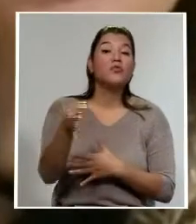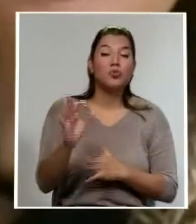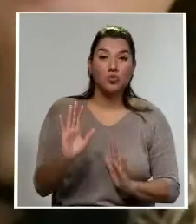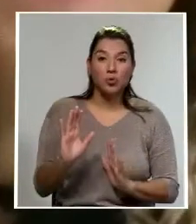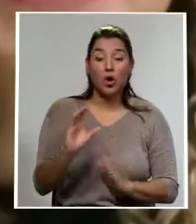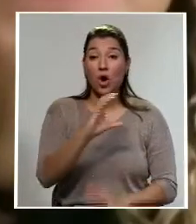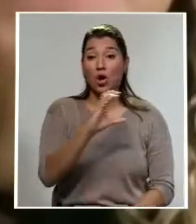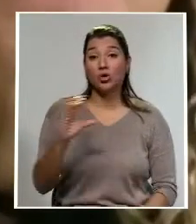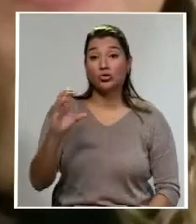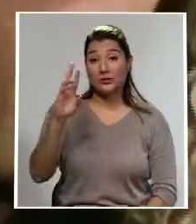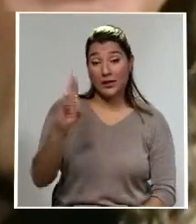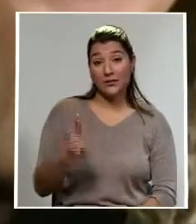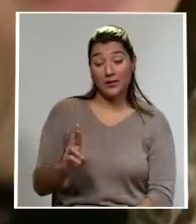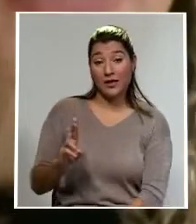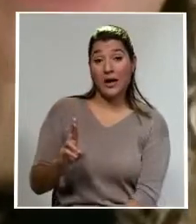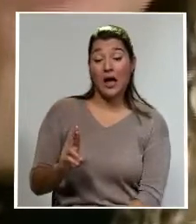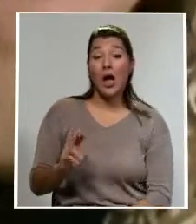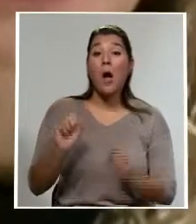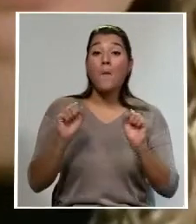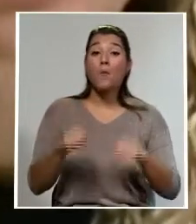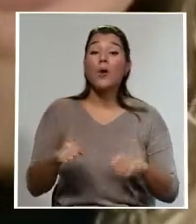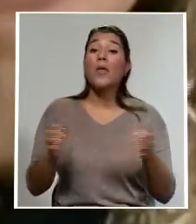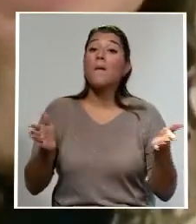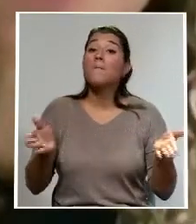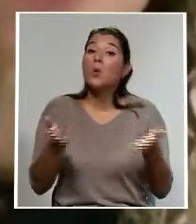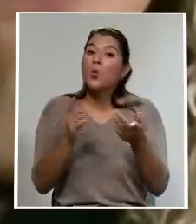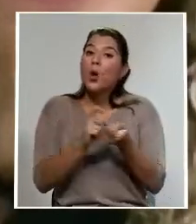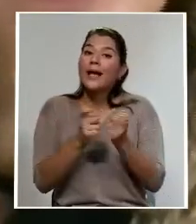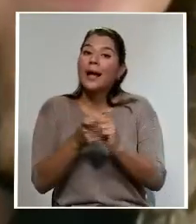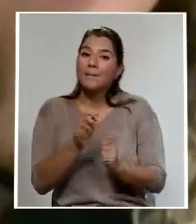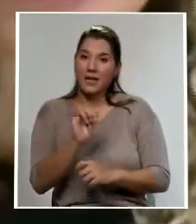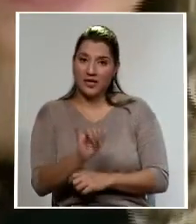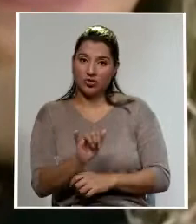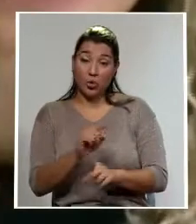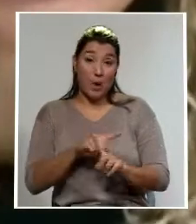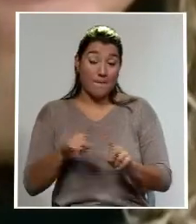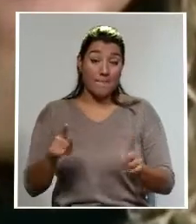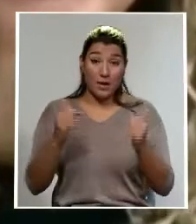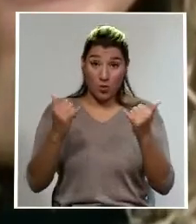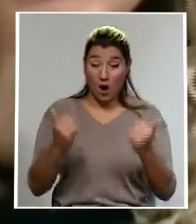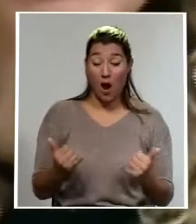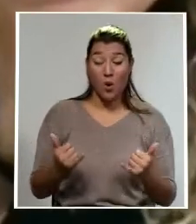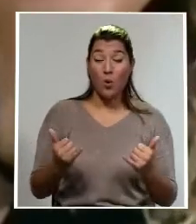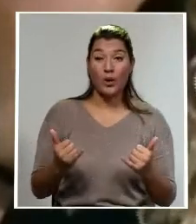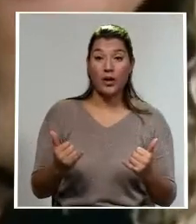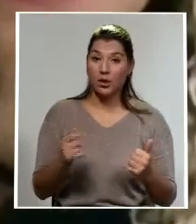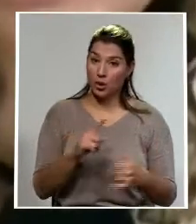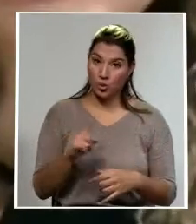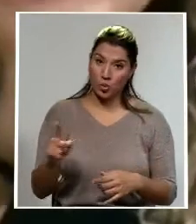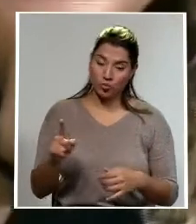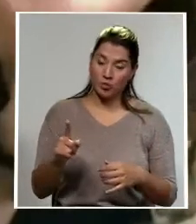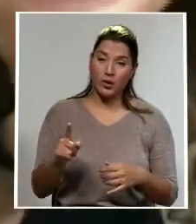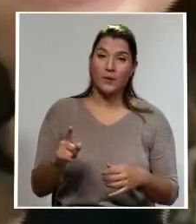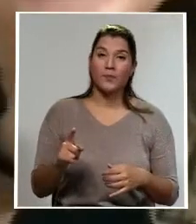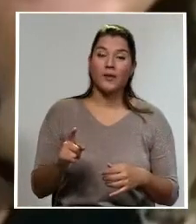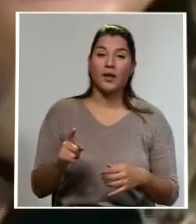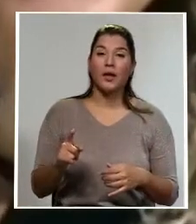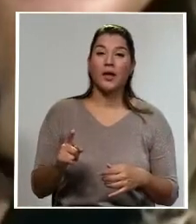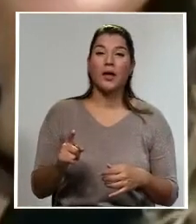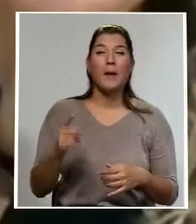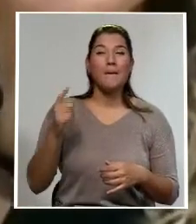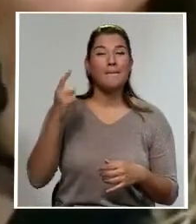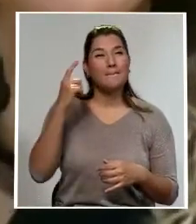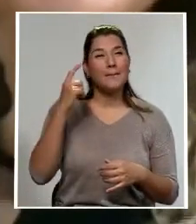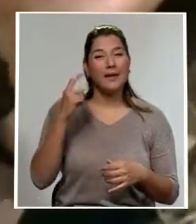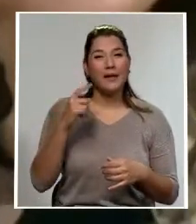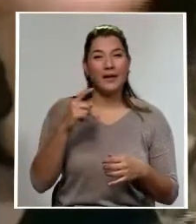país promueva la modificación de eso. Pero hoy, lo que antes de ir tan allá en